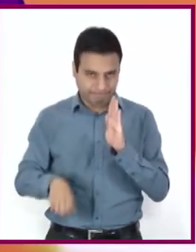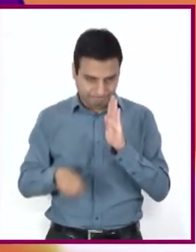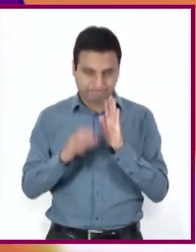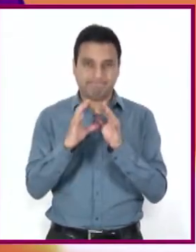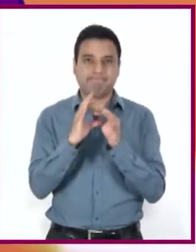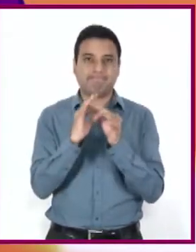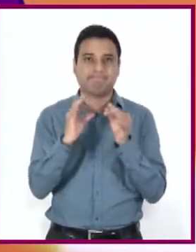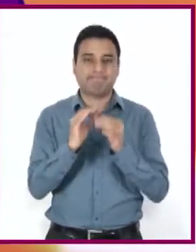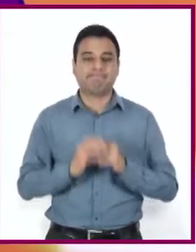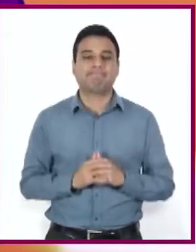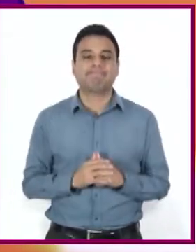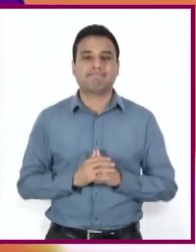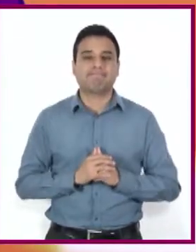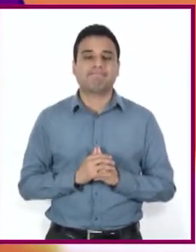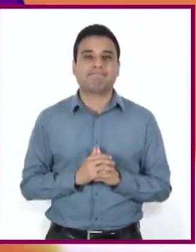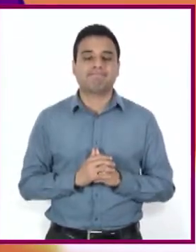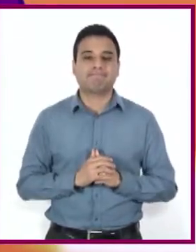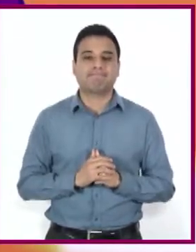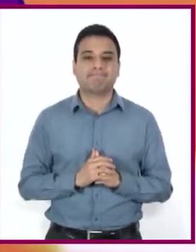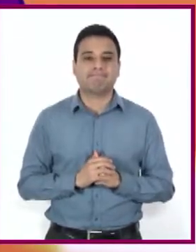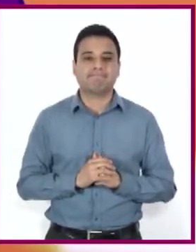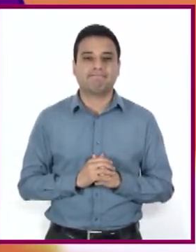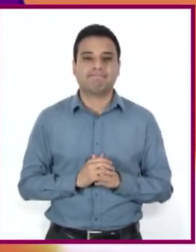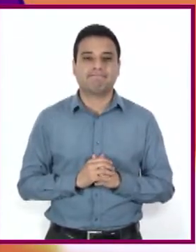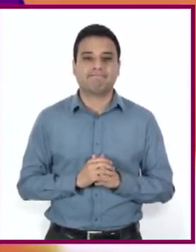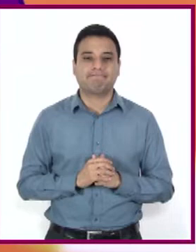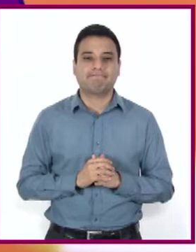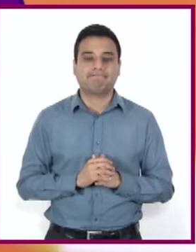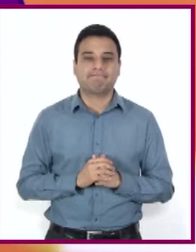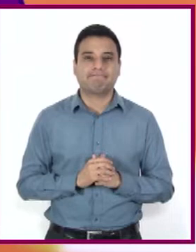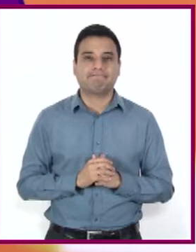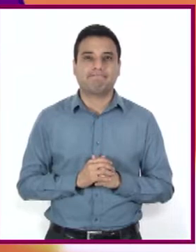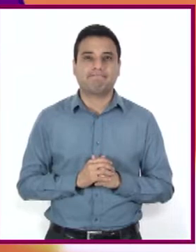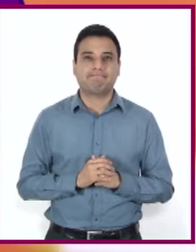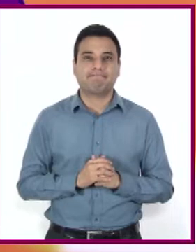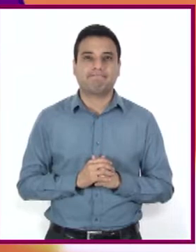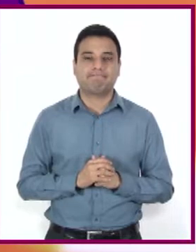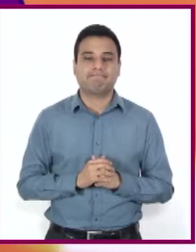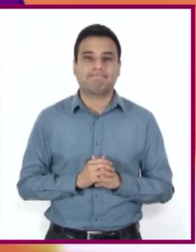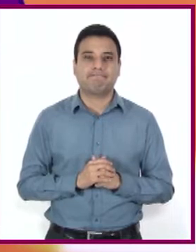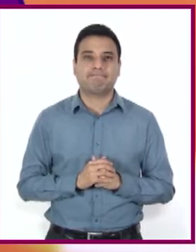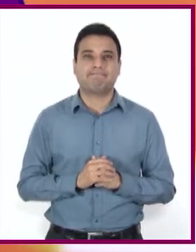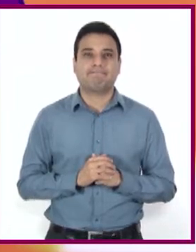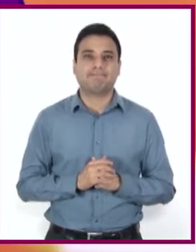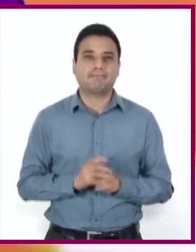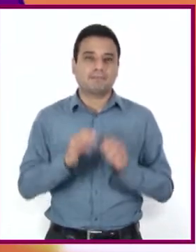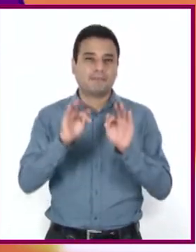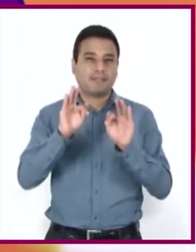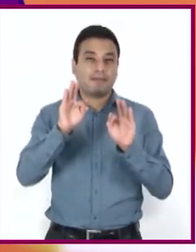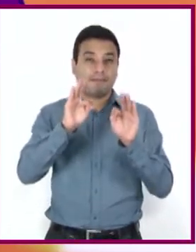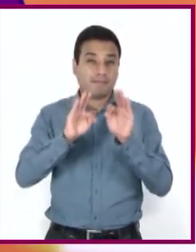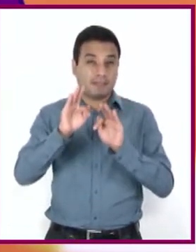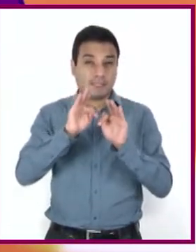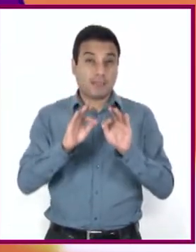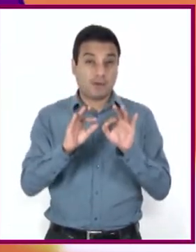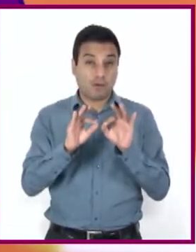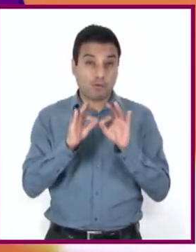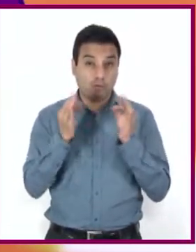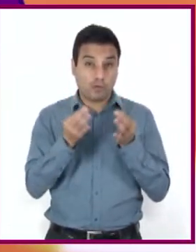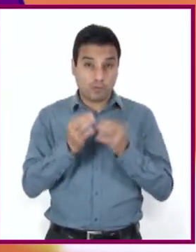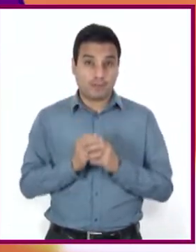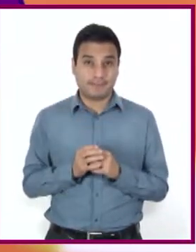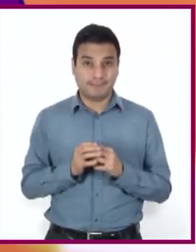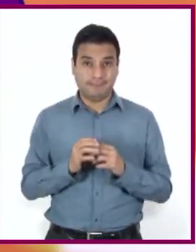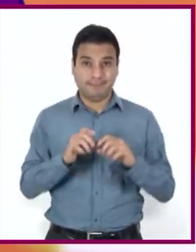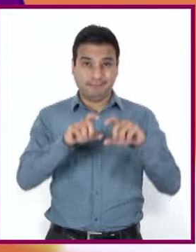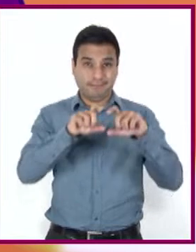¿Es posible identificar en una fórmula de física si las variables están relacionadas a través de la